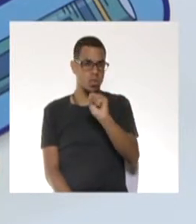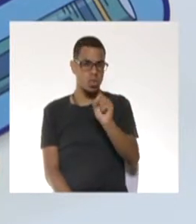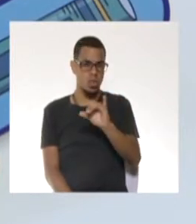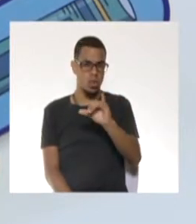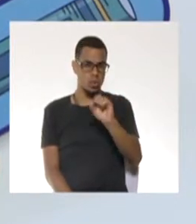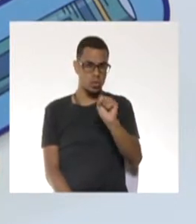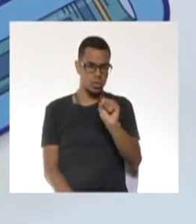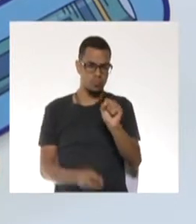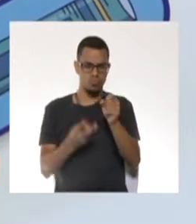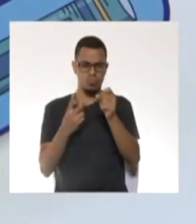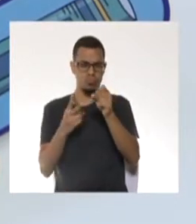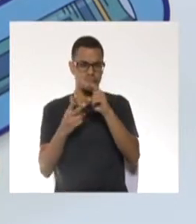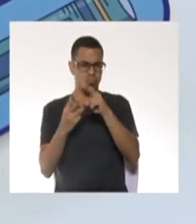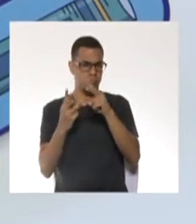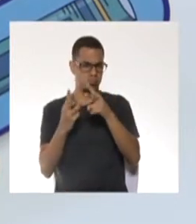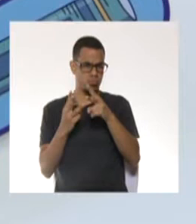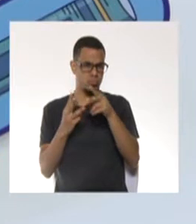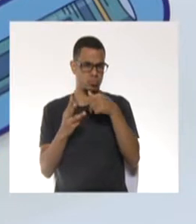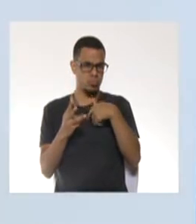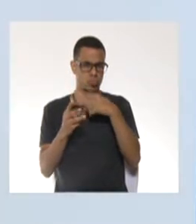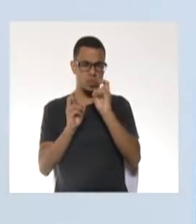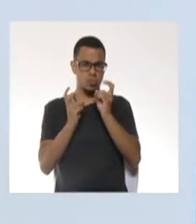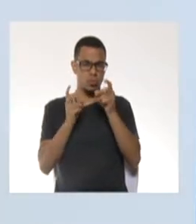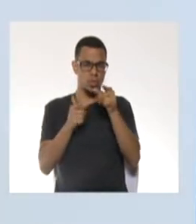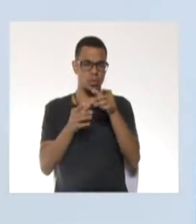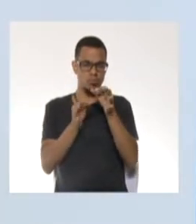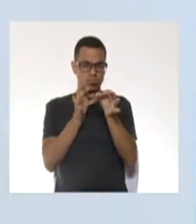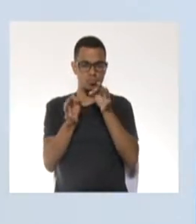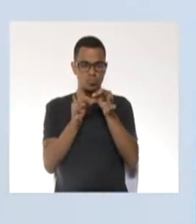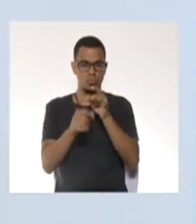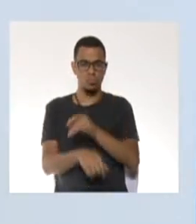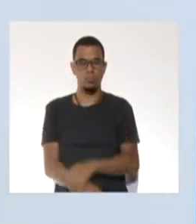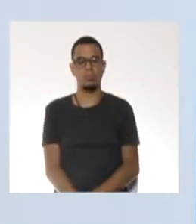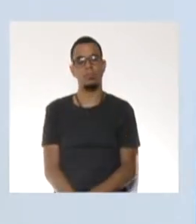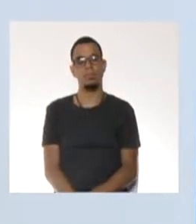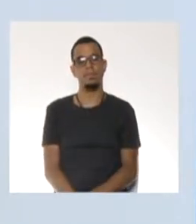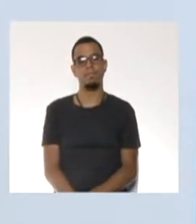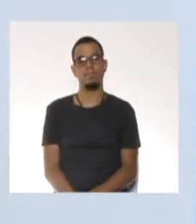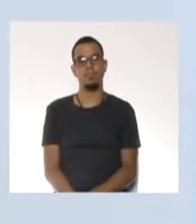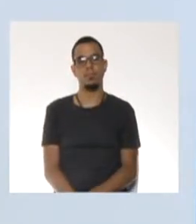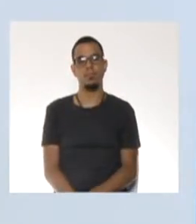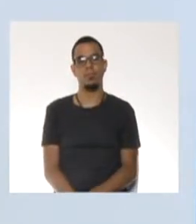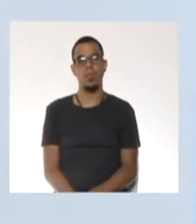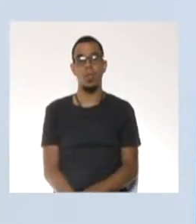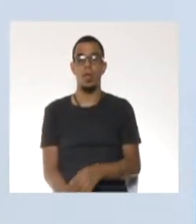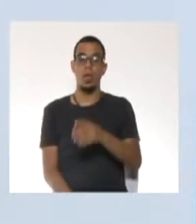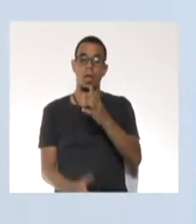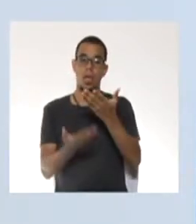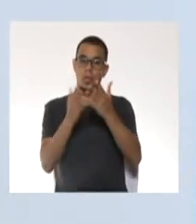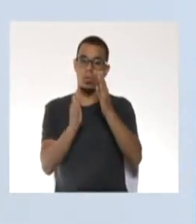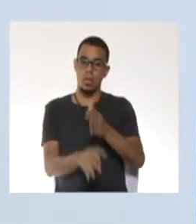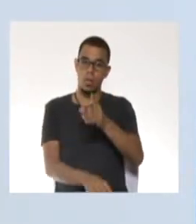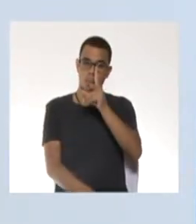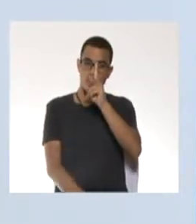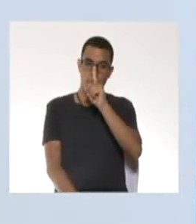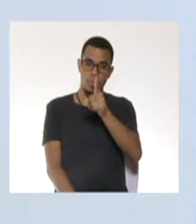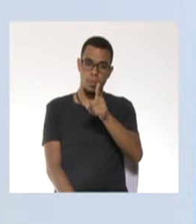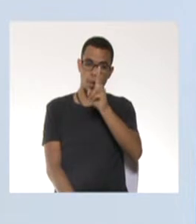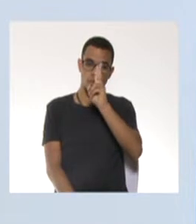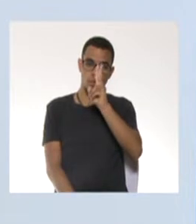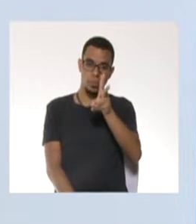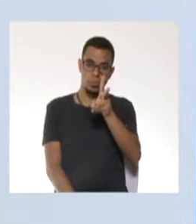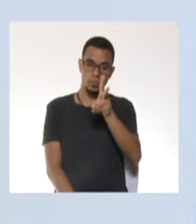importancia. Les habla la profesora Cleidis Hernández. Mis estudiantes de primero y segundo año. La semana pasada